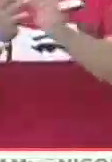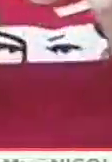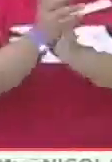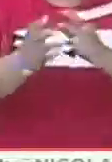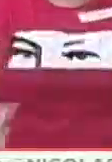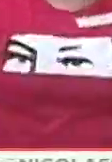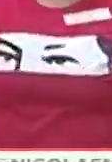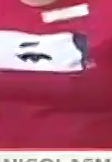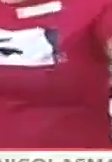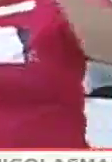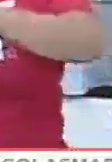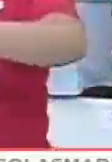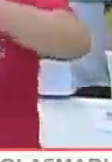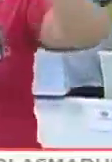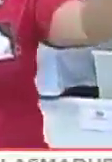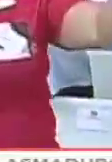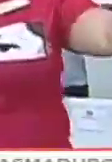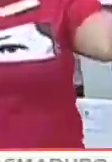Decimos no a la